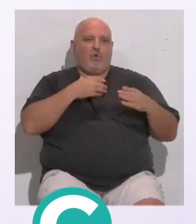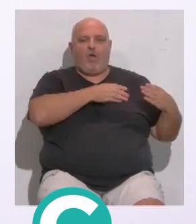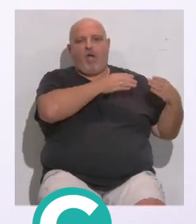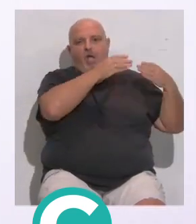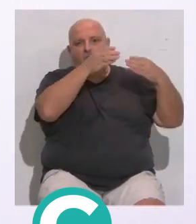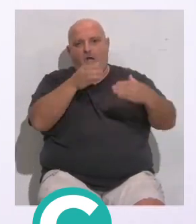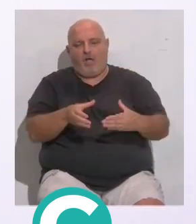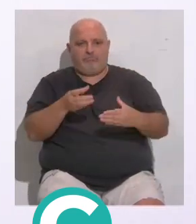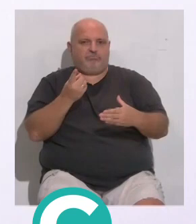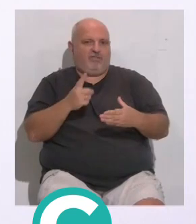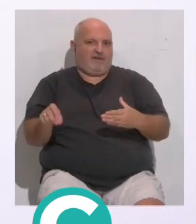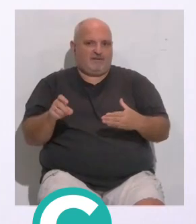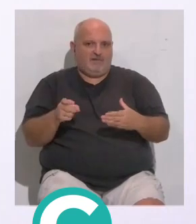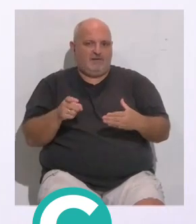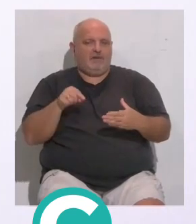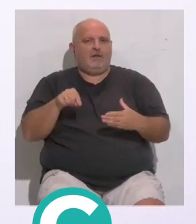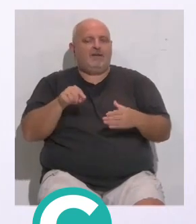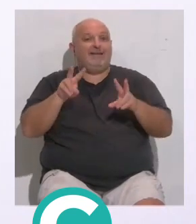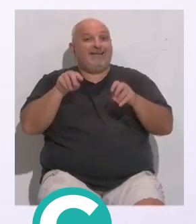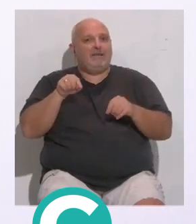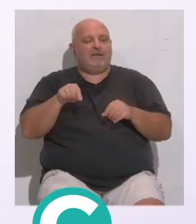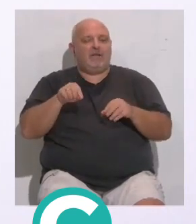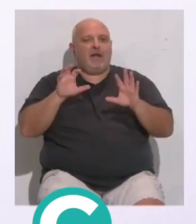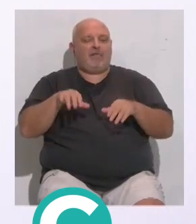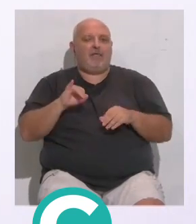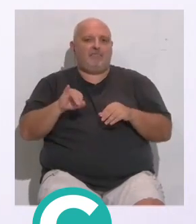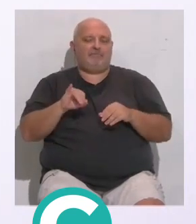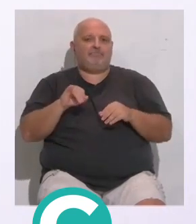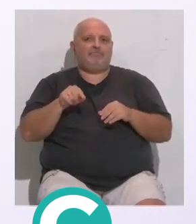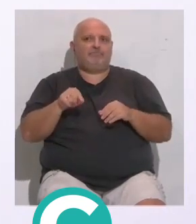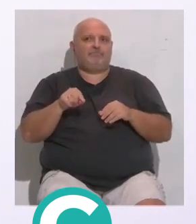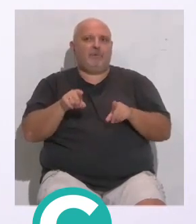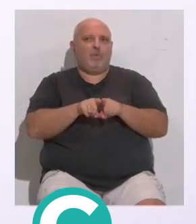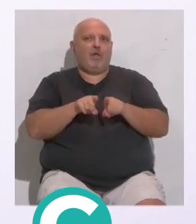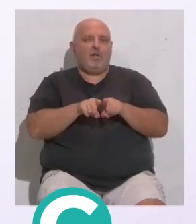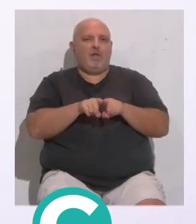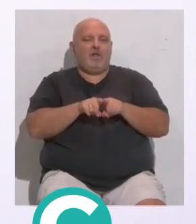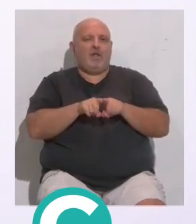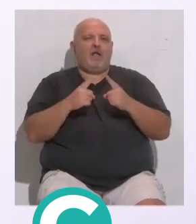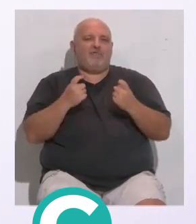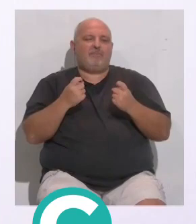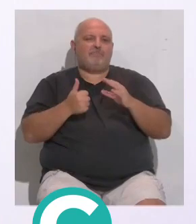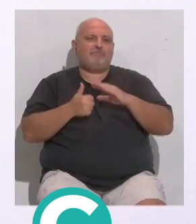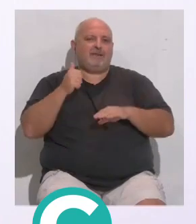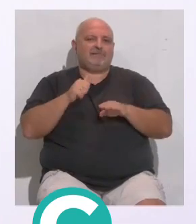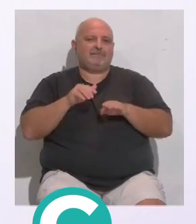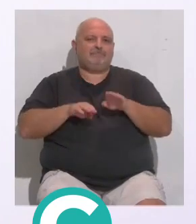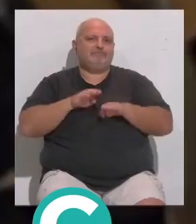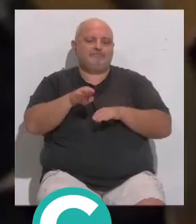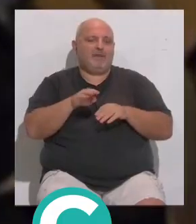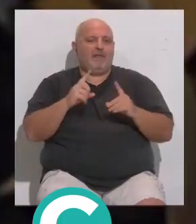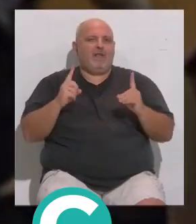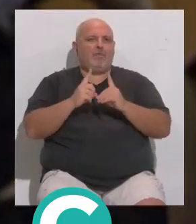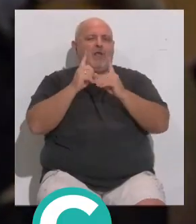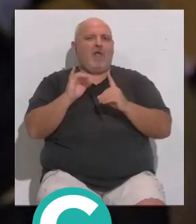equipo, ¿no? Entonces eso es clave. Entonces yo creo que eso seguramente en Cádiz creo que es igual, hace falta todavía subir un escaloncito más. El